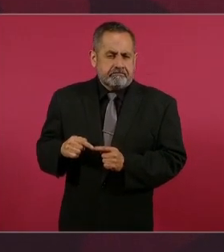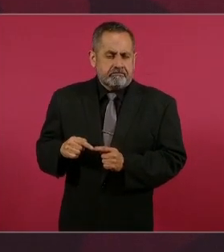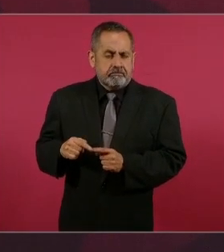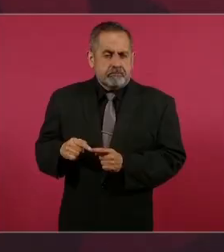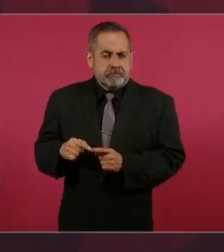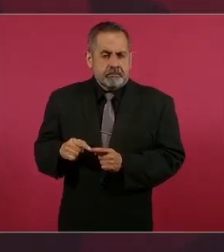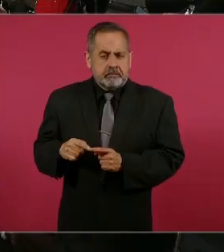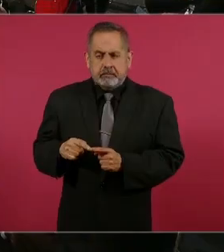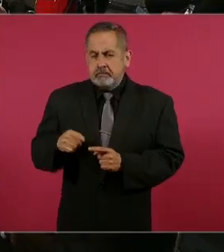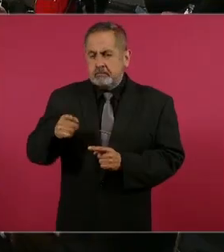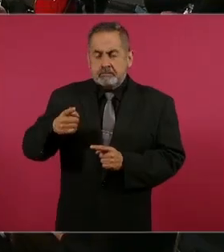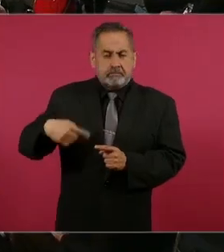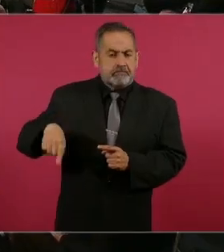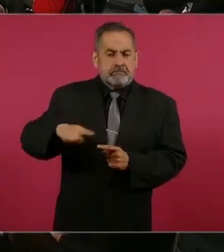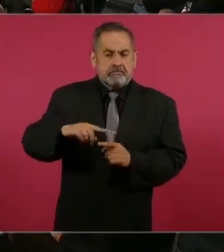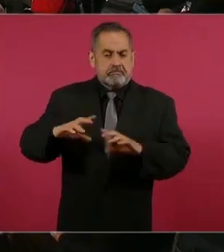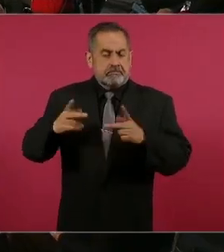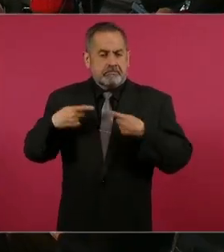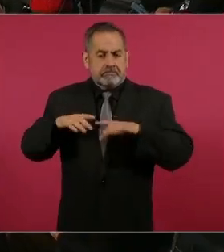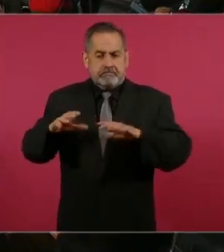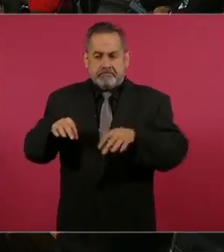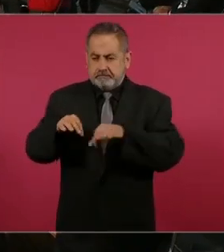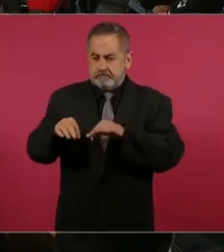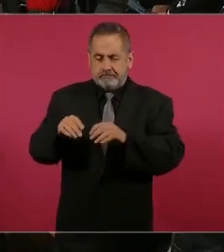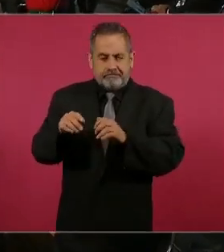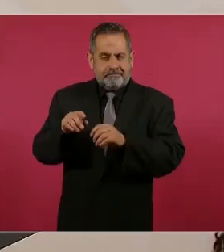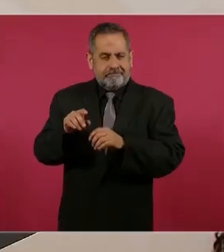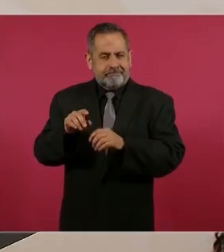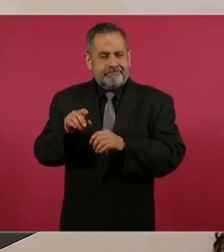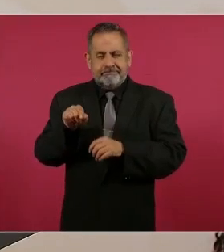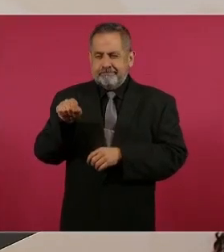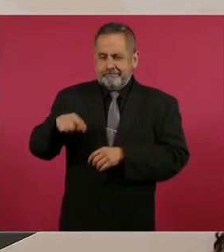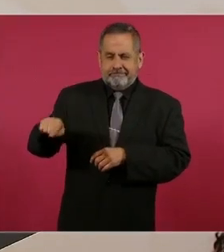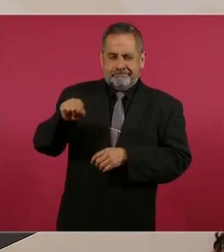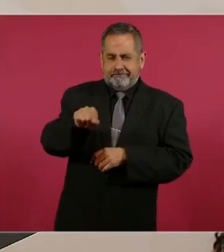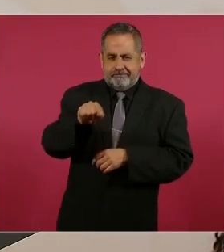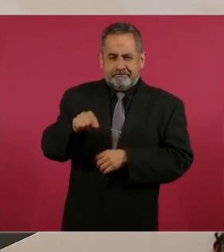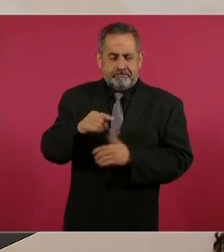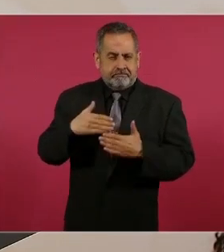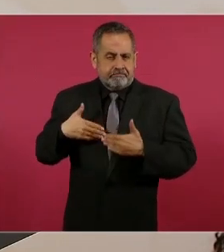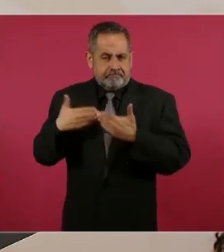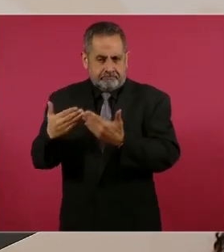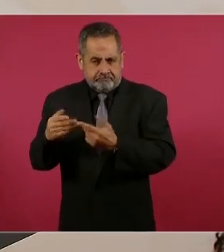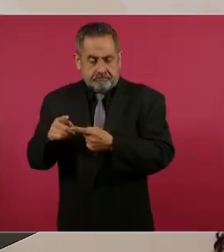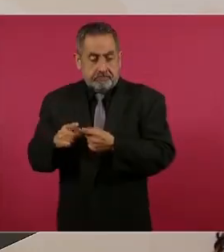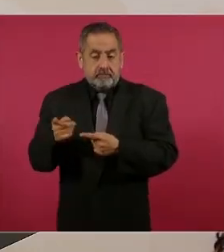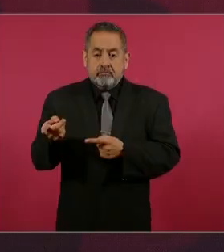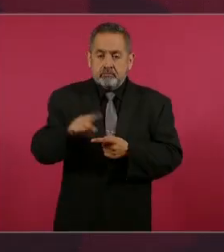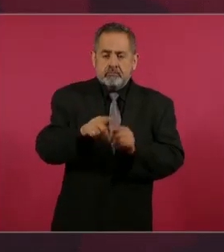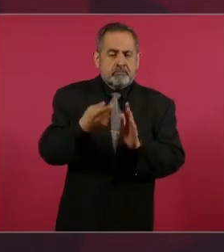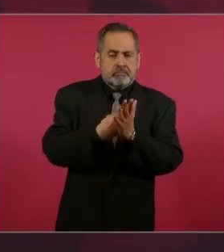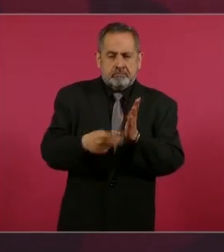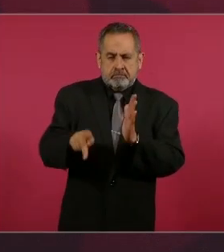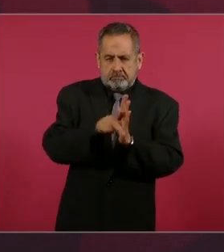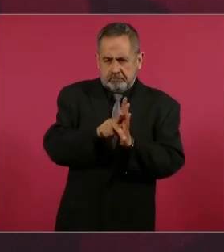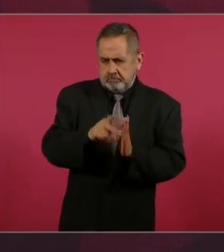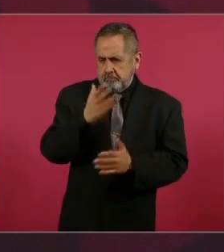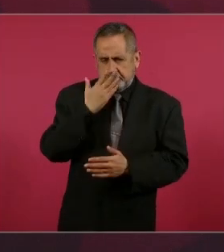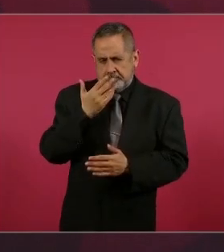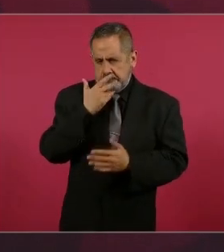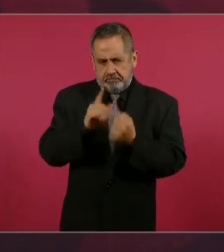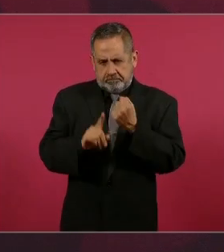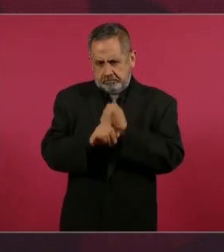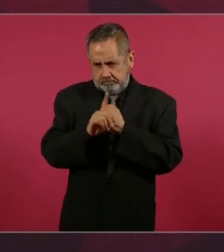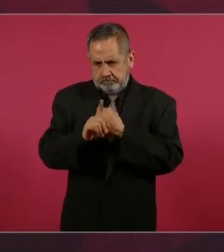los trabajadores de confianza. Los trabajadores de base no tienen ningún problema,